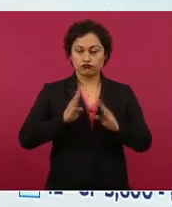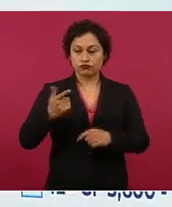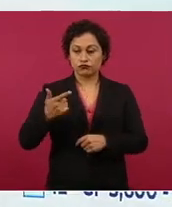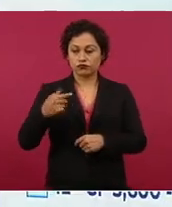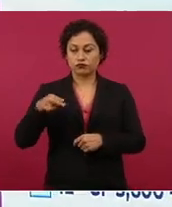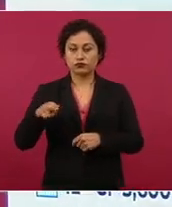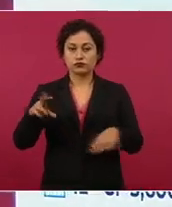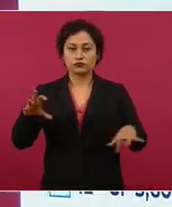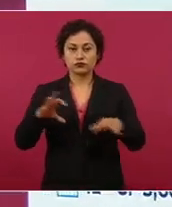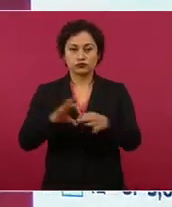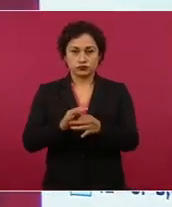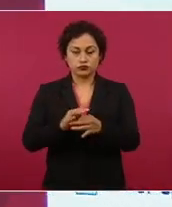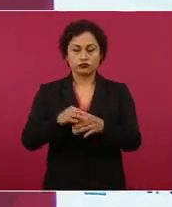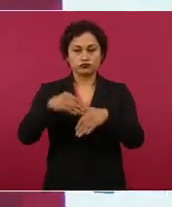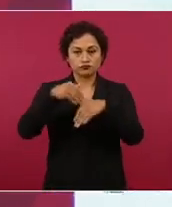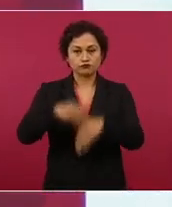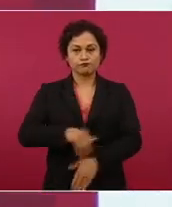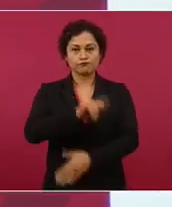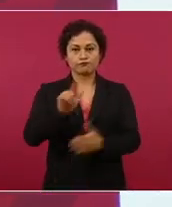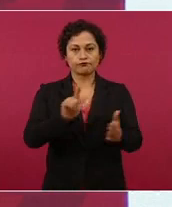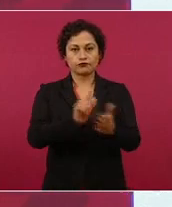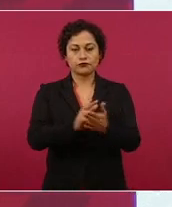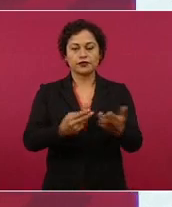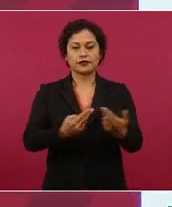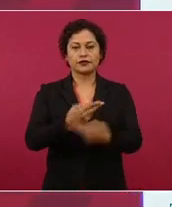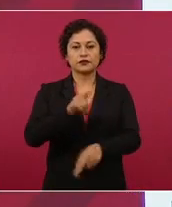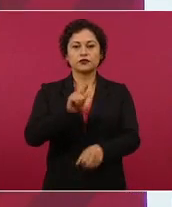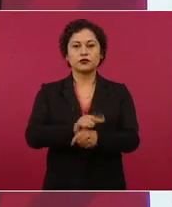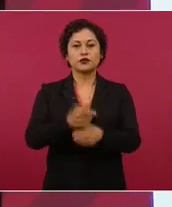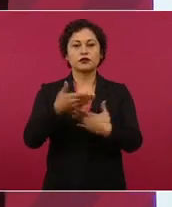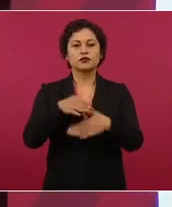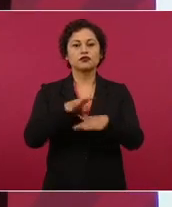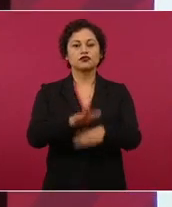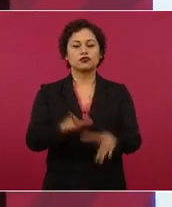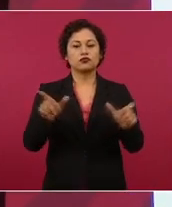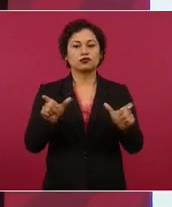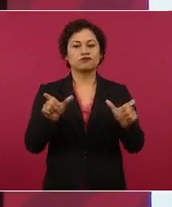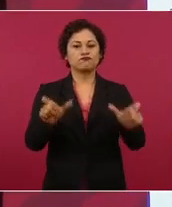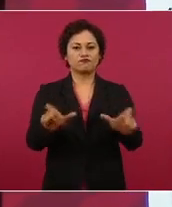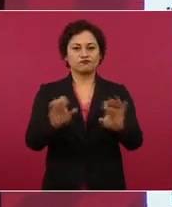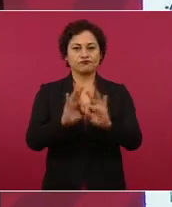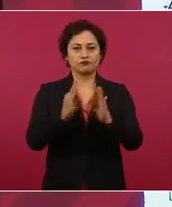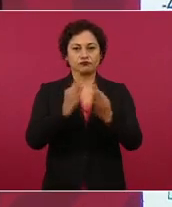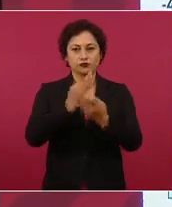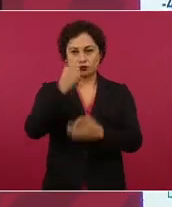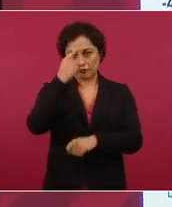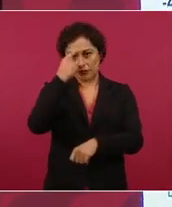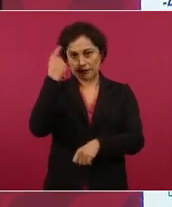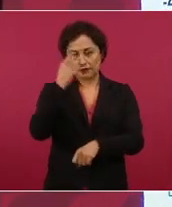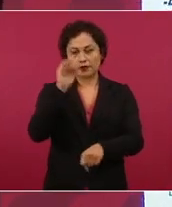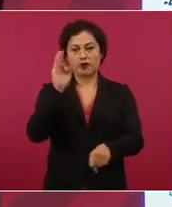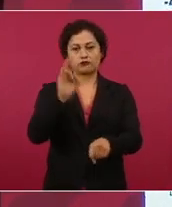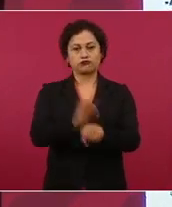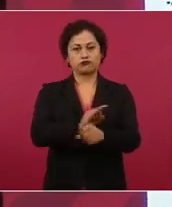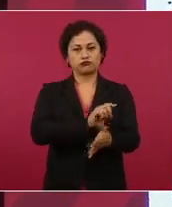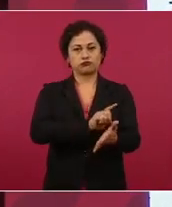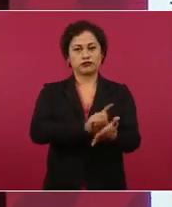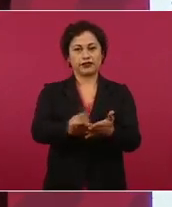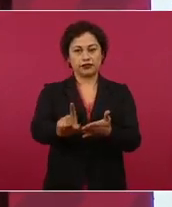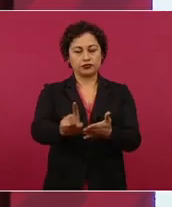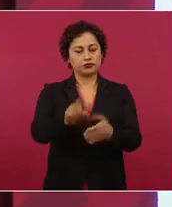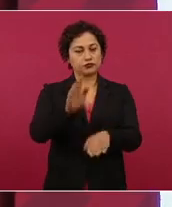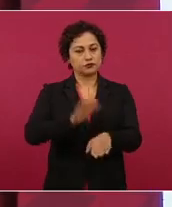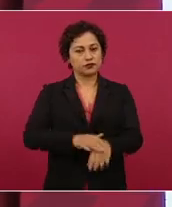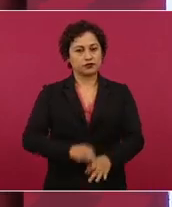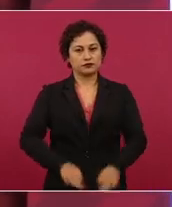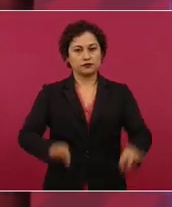principios que establece la Ley Nacional sobre el uso de la fuerza para garantizar la protección de los derechos fundamentales de